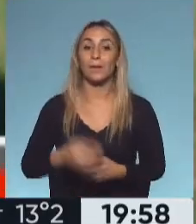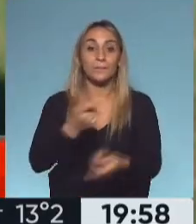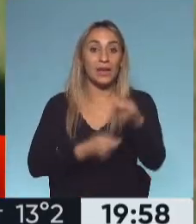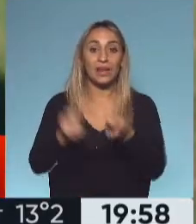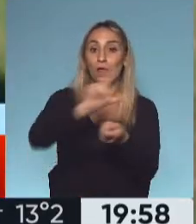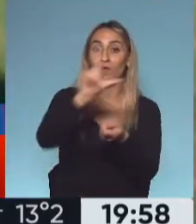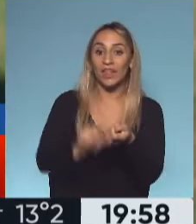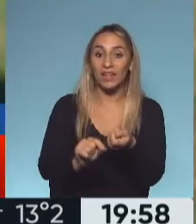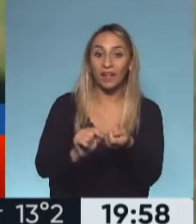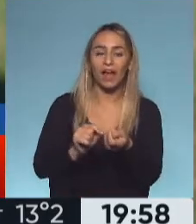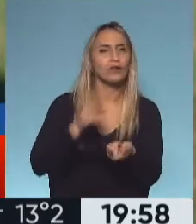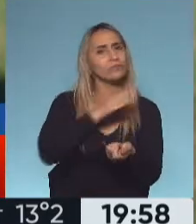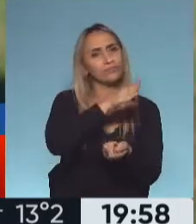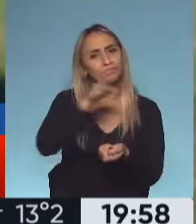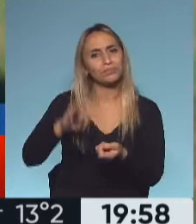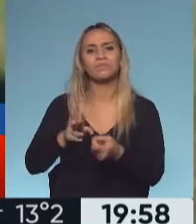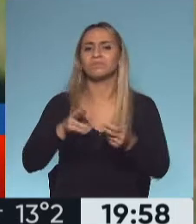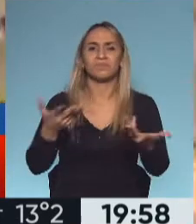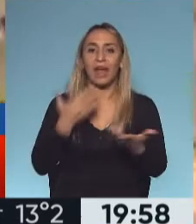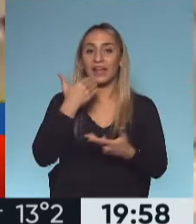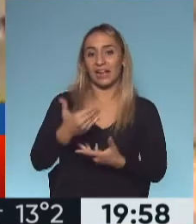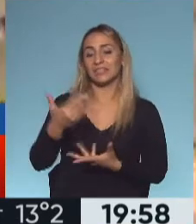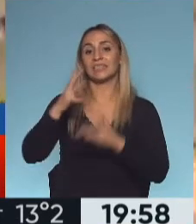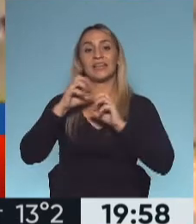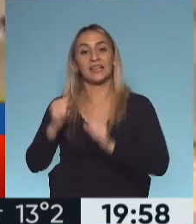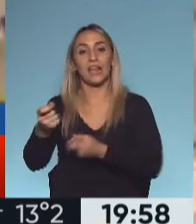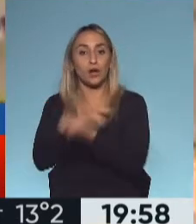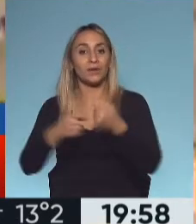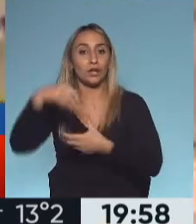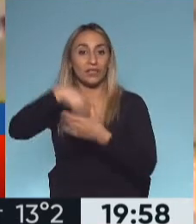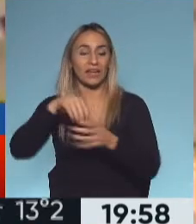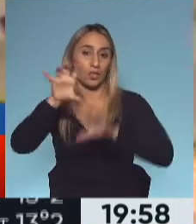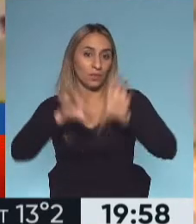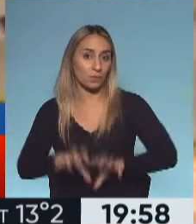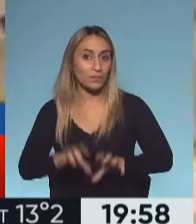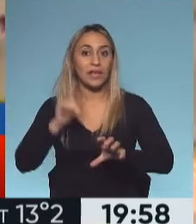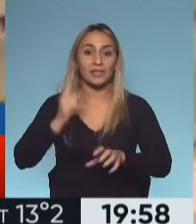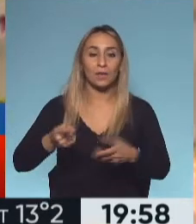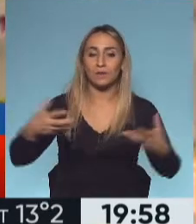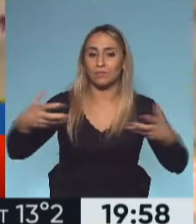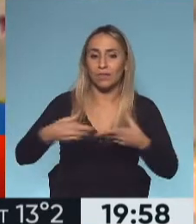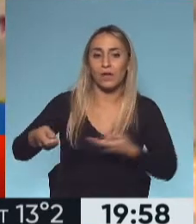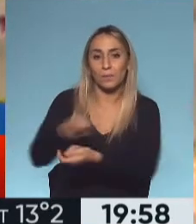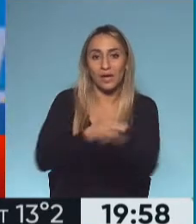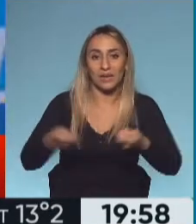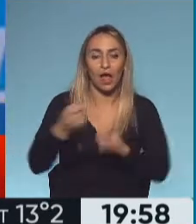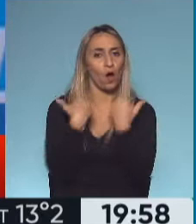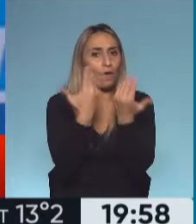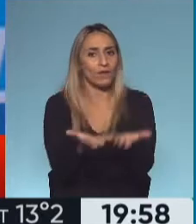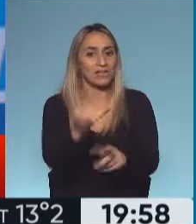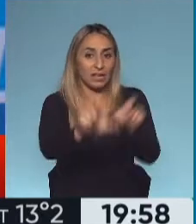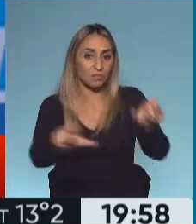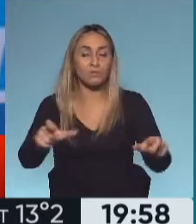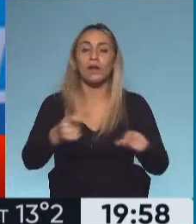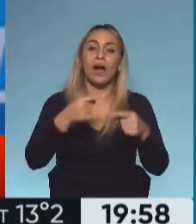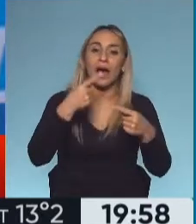Federal Ambulante es un programa de la Secretaría de Comercio Interior y Mercados Concentradores que ofrecen a los consumidores alimentos